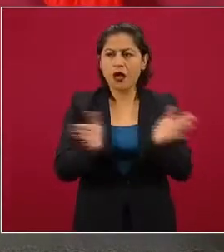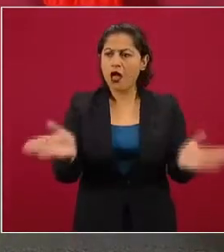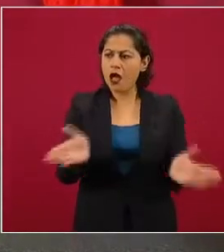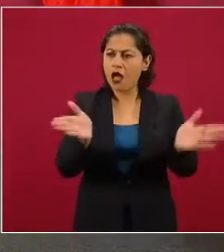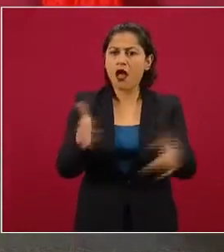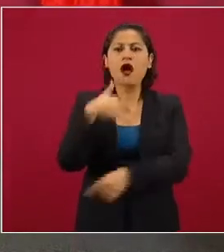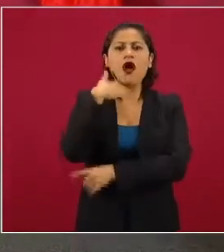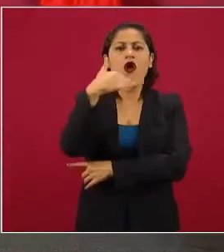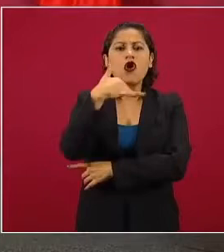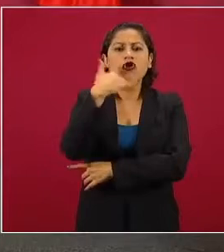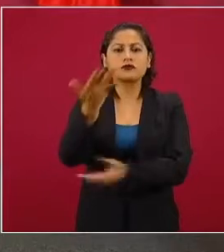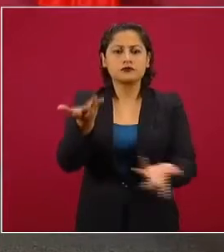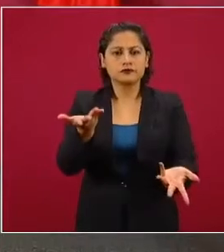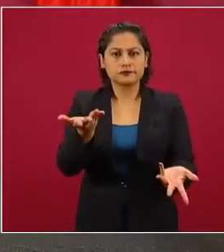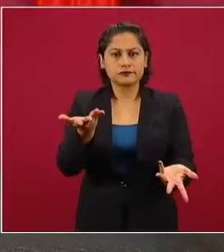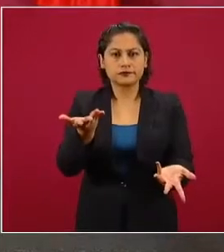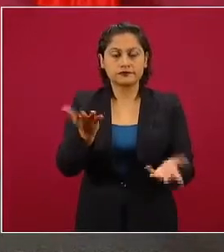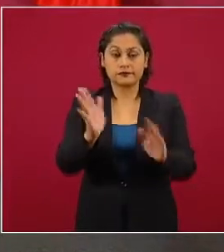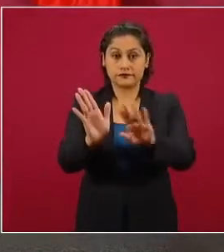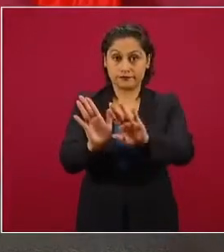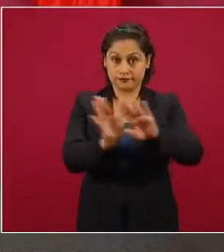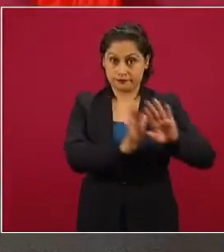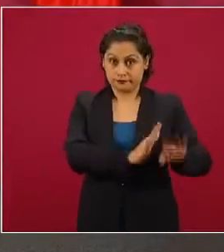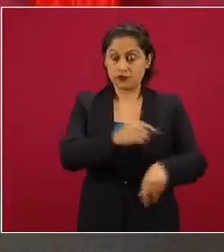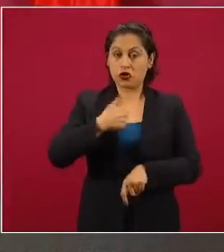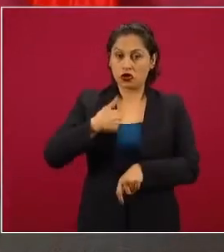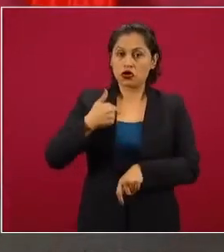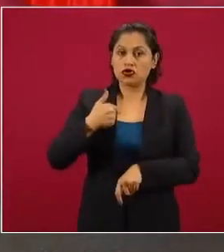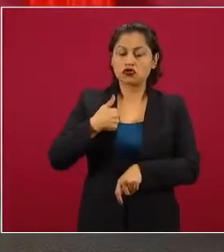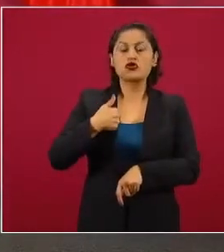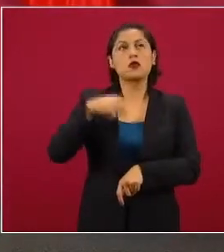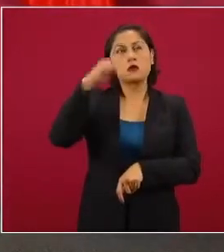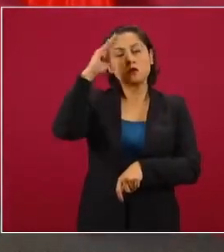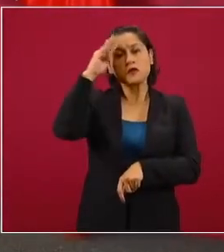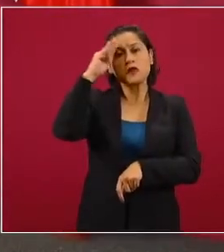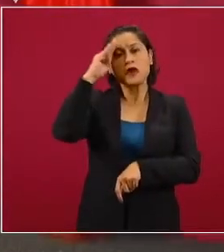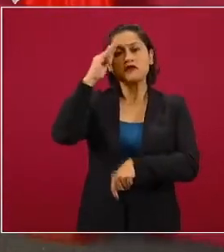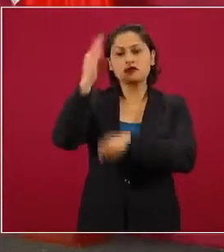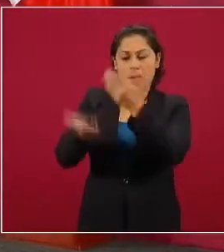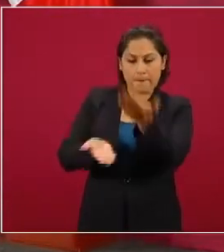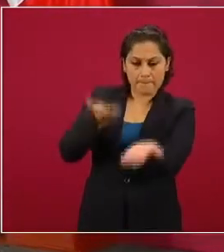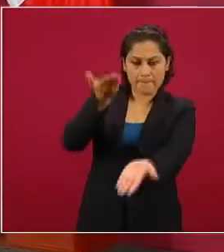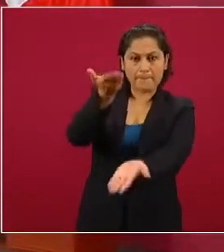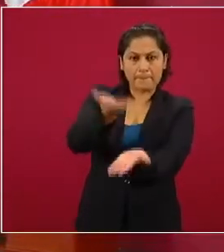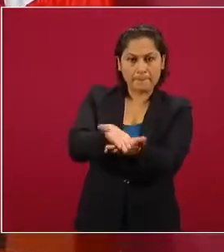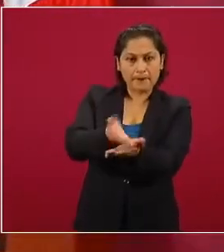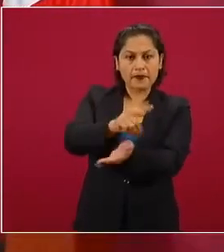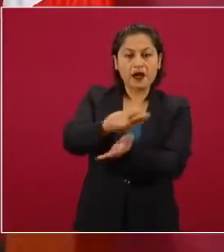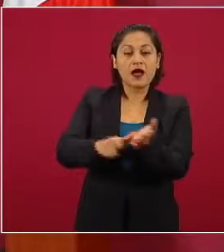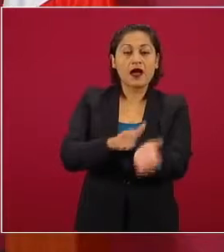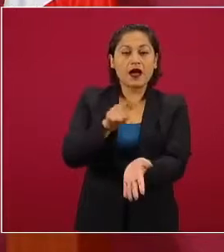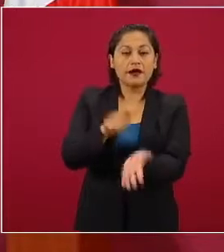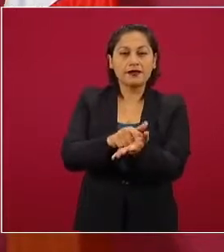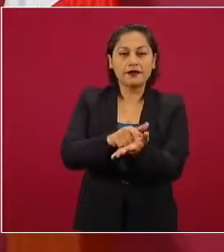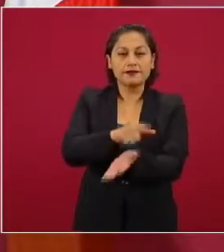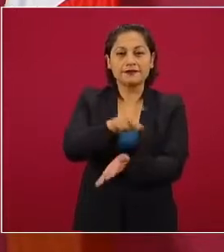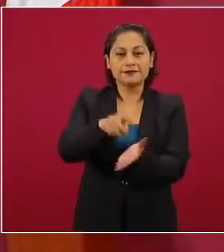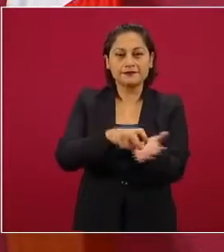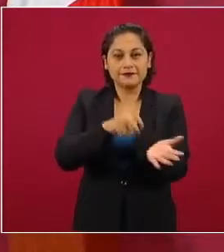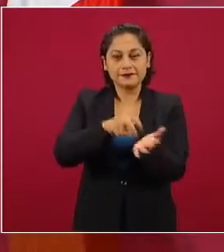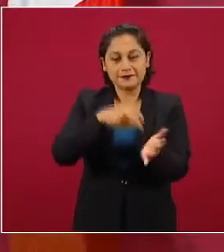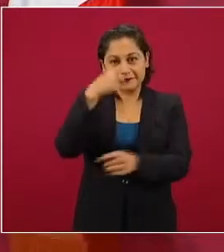Voy a enviar una iniciativa de ley para que ese mecanismo